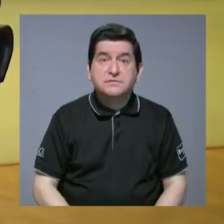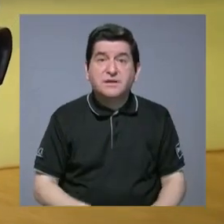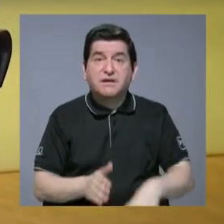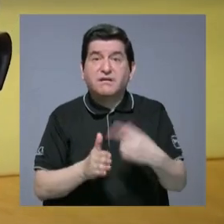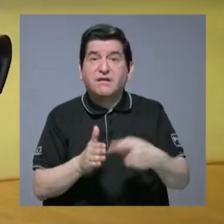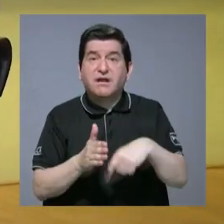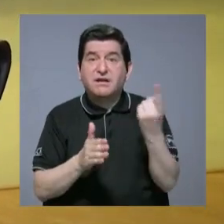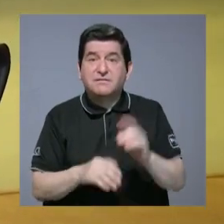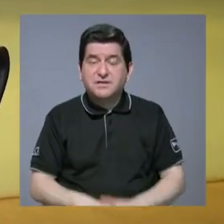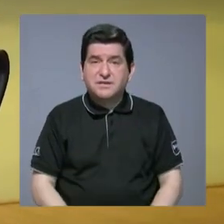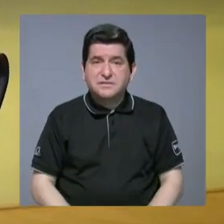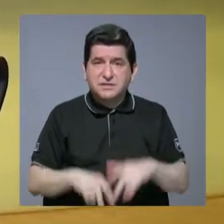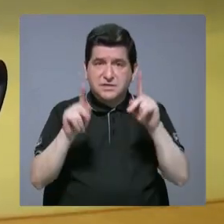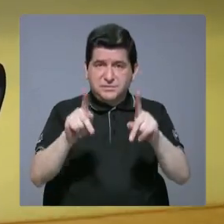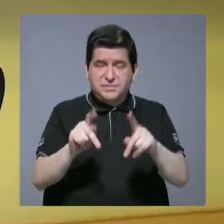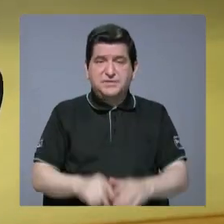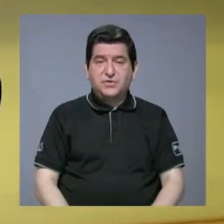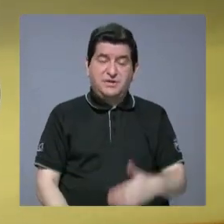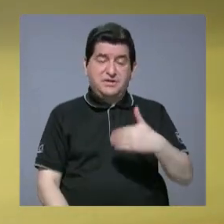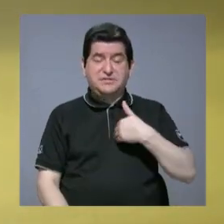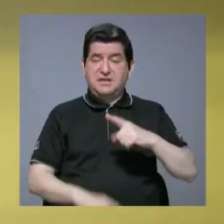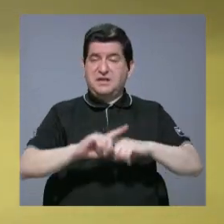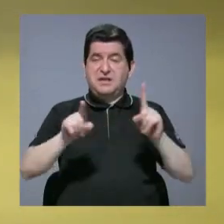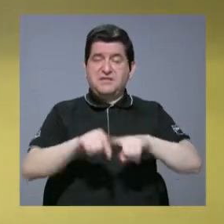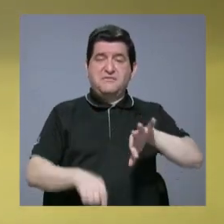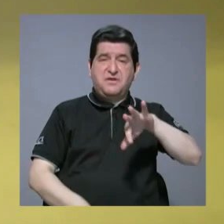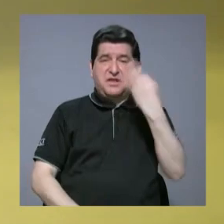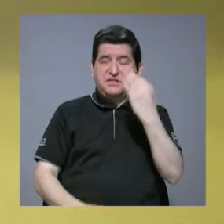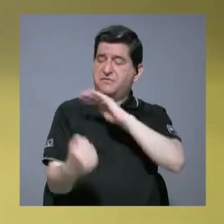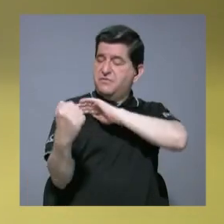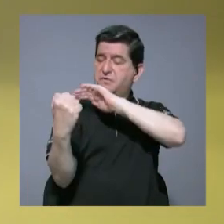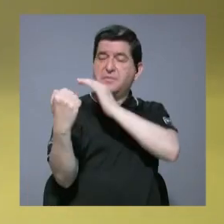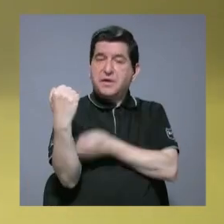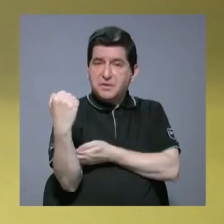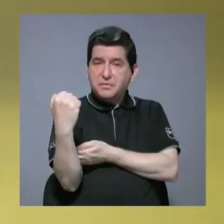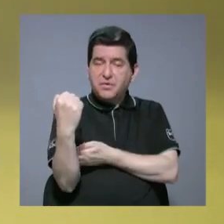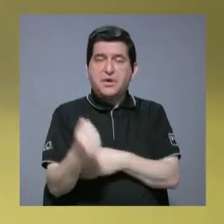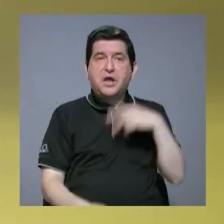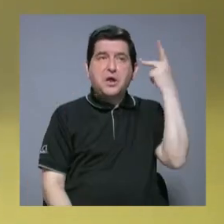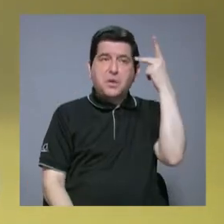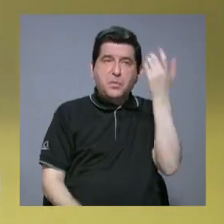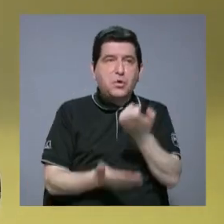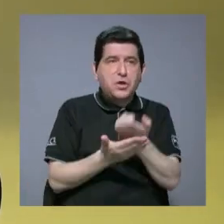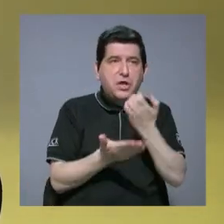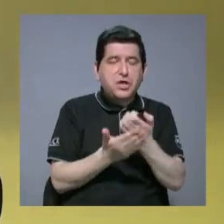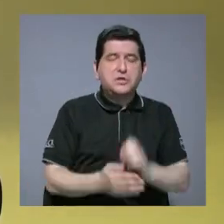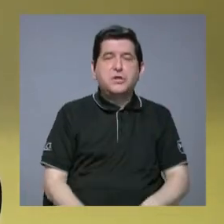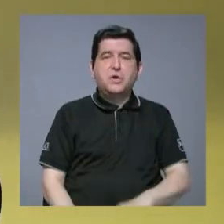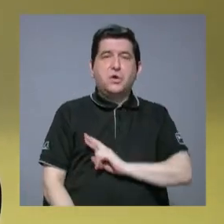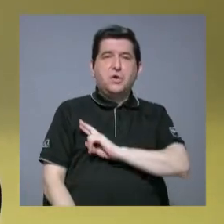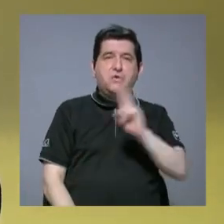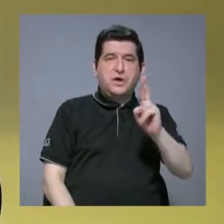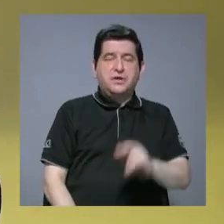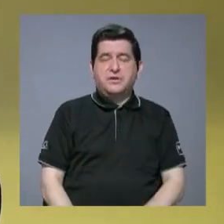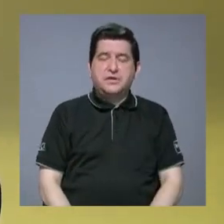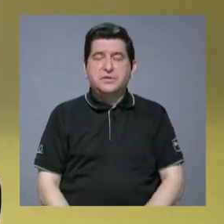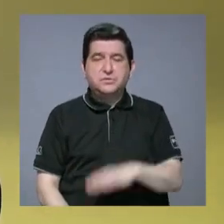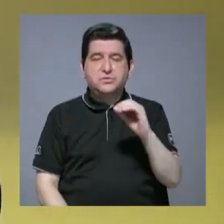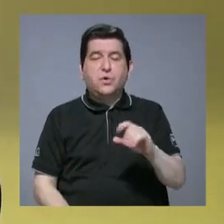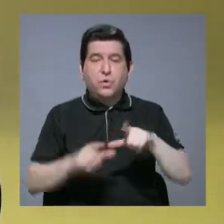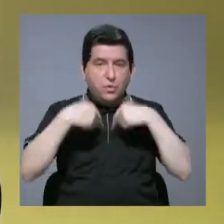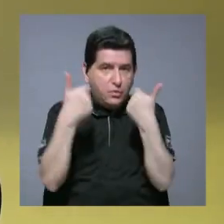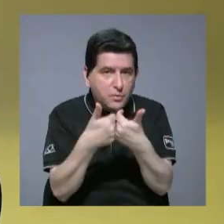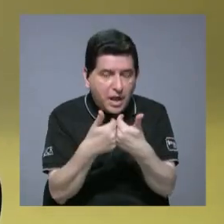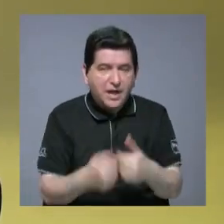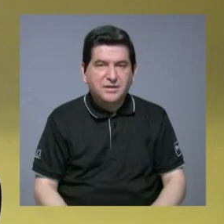veces quienes ostentan distintas modalidades de poder, político, económico, eclesiástico, gremial, etcétera,